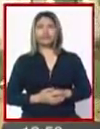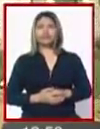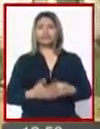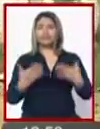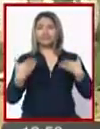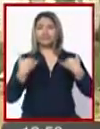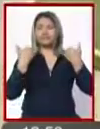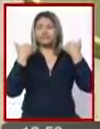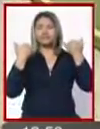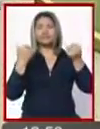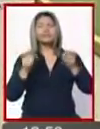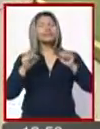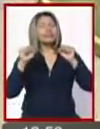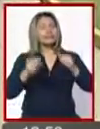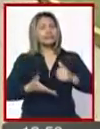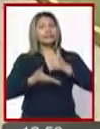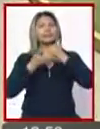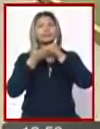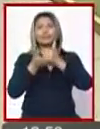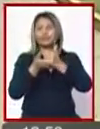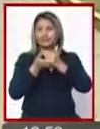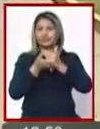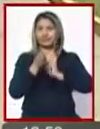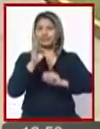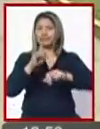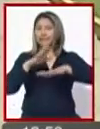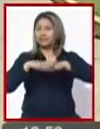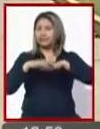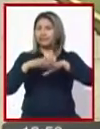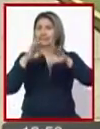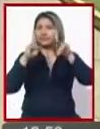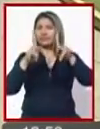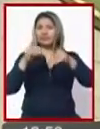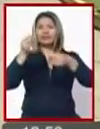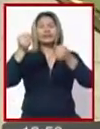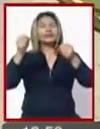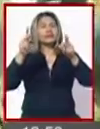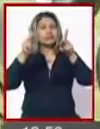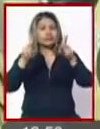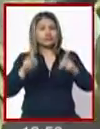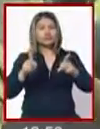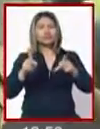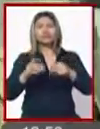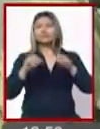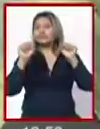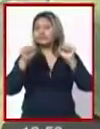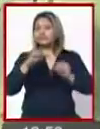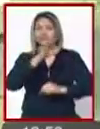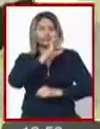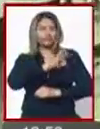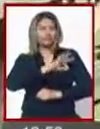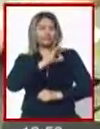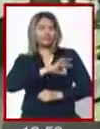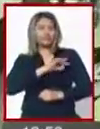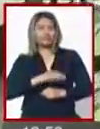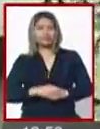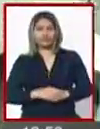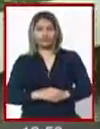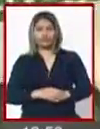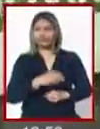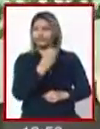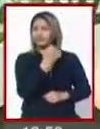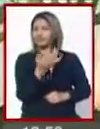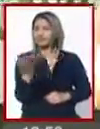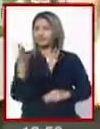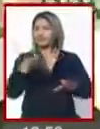a la información y que se coopere también por parte de hacer un llamado a los internos que puedan beneficiarse con